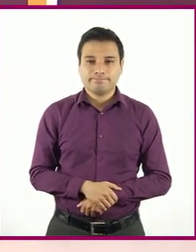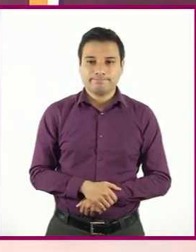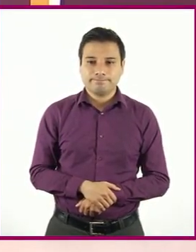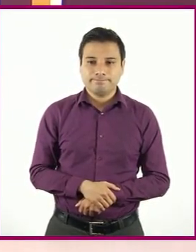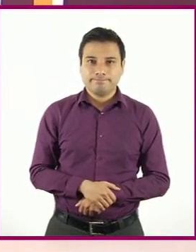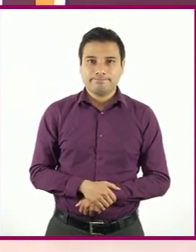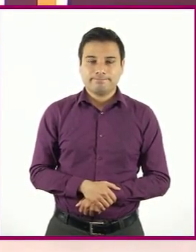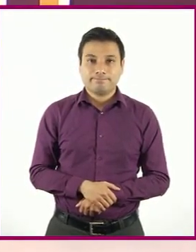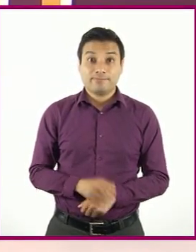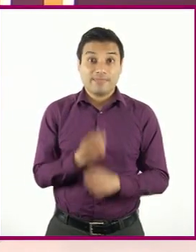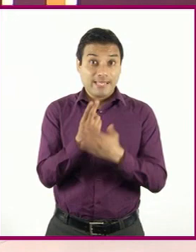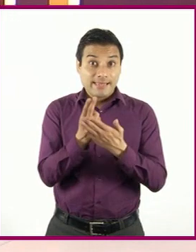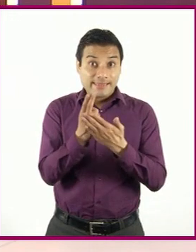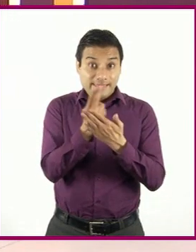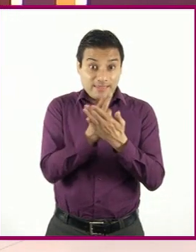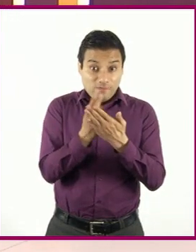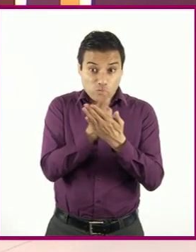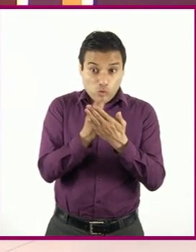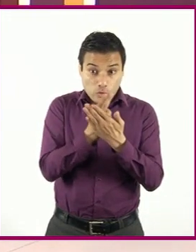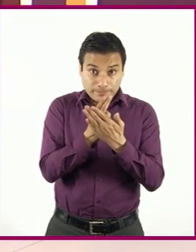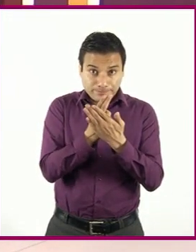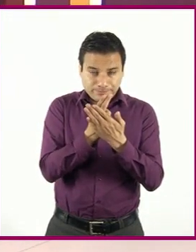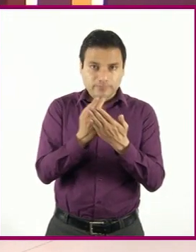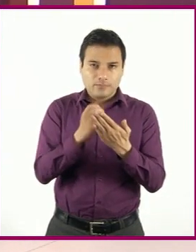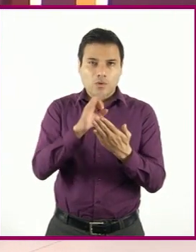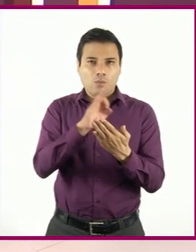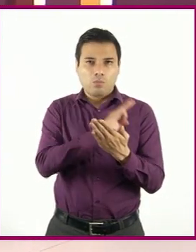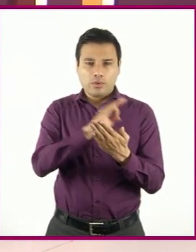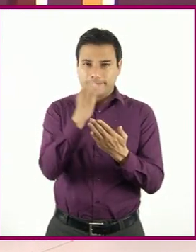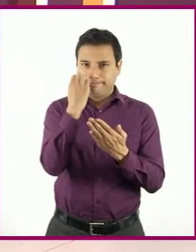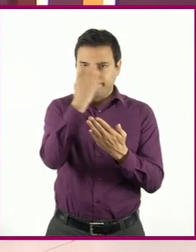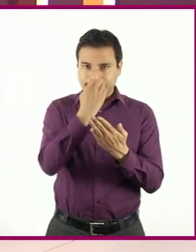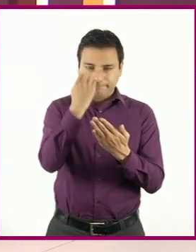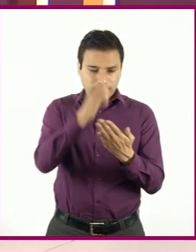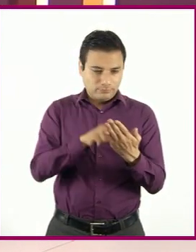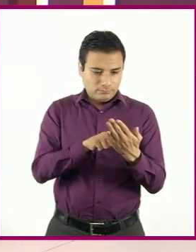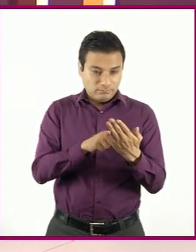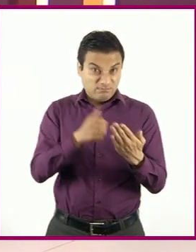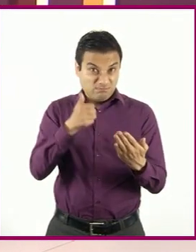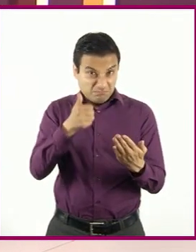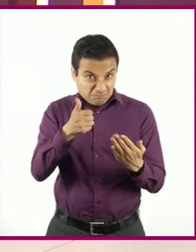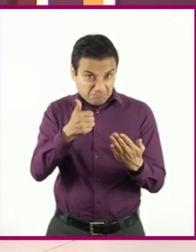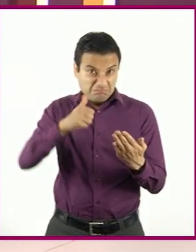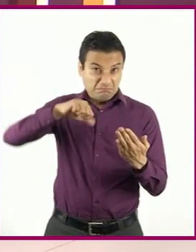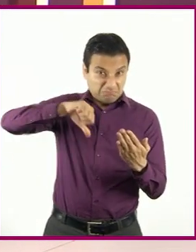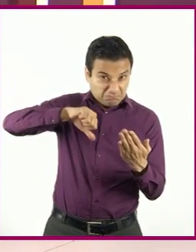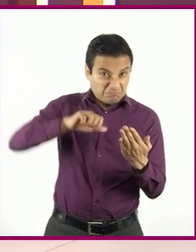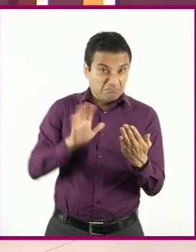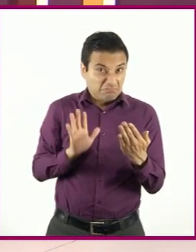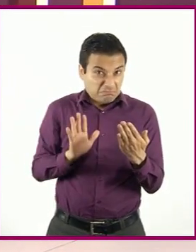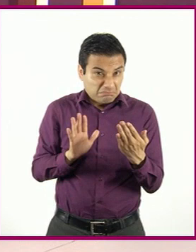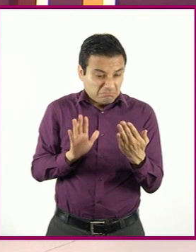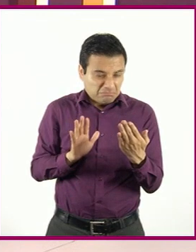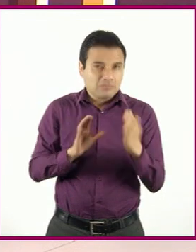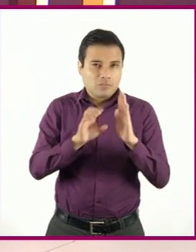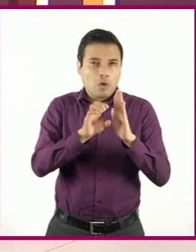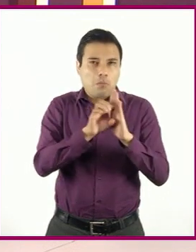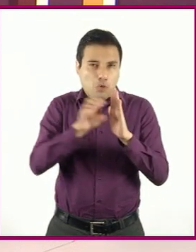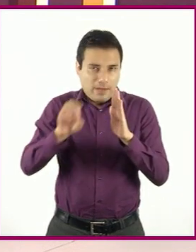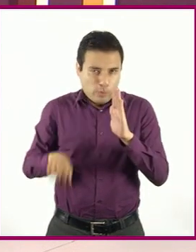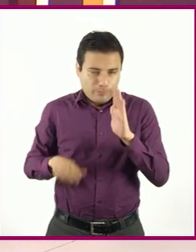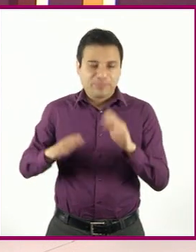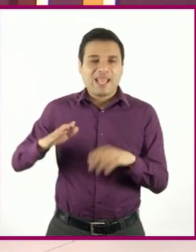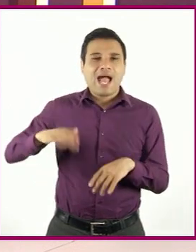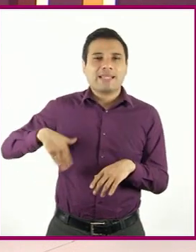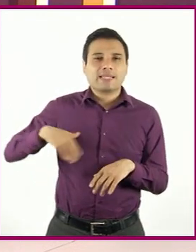En los bocetos podemos analizar si el diseño cumple con lo que necesitamos. Por ejemplo, además del plano que realicé